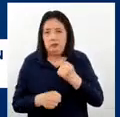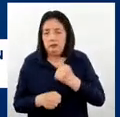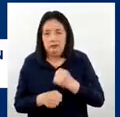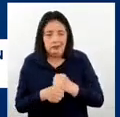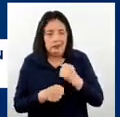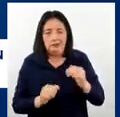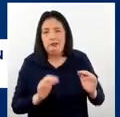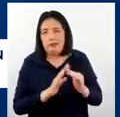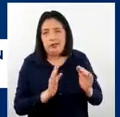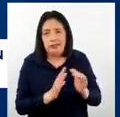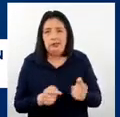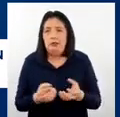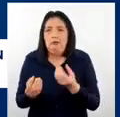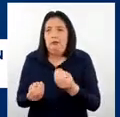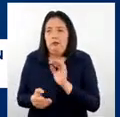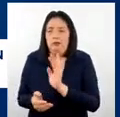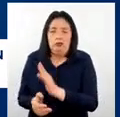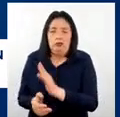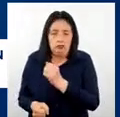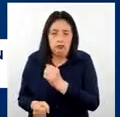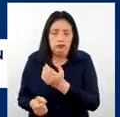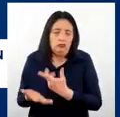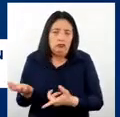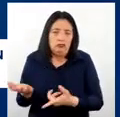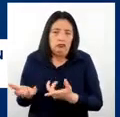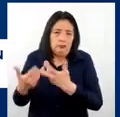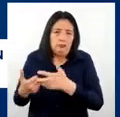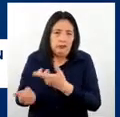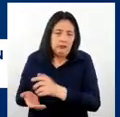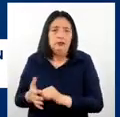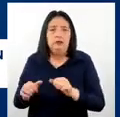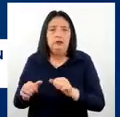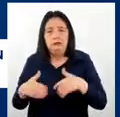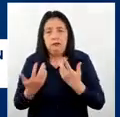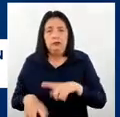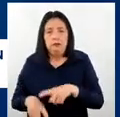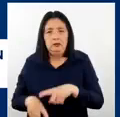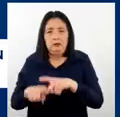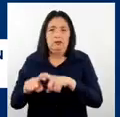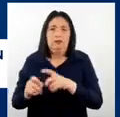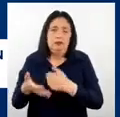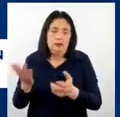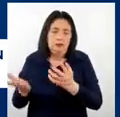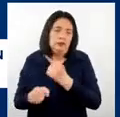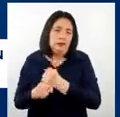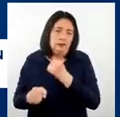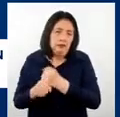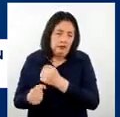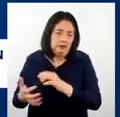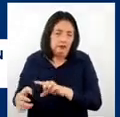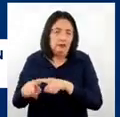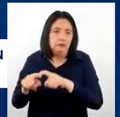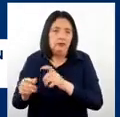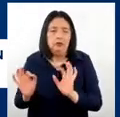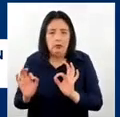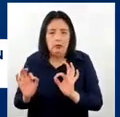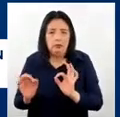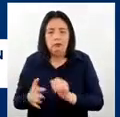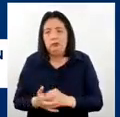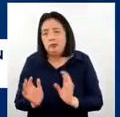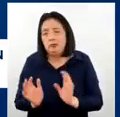de la actividad, entonces podría, digamos, establecerse la suspensión de la relación laboral o la suspensión imperfecta,